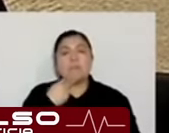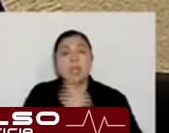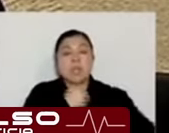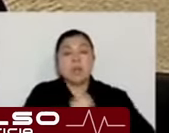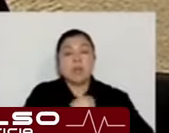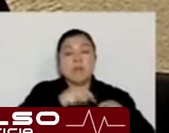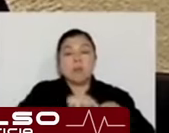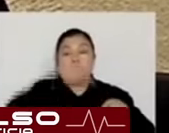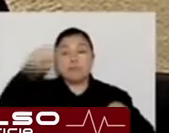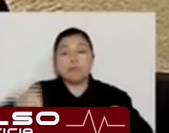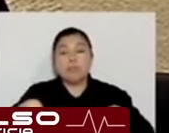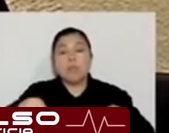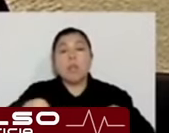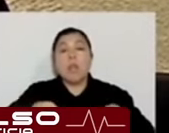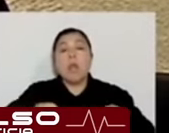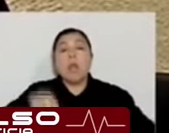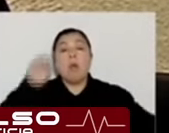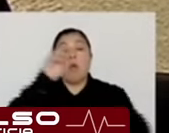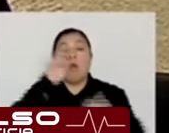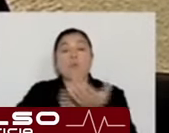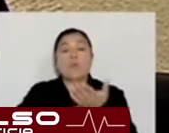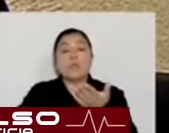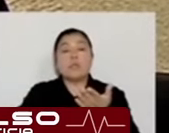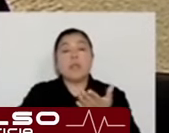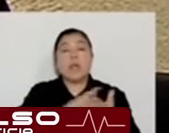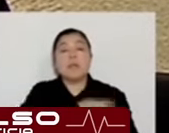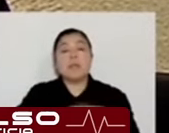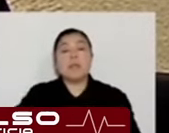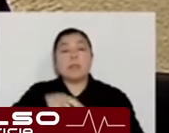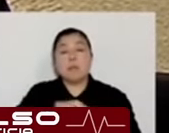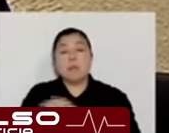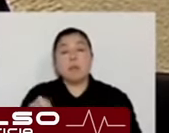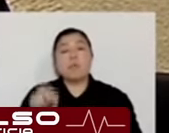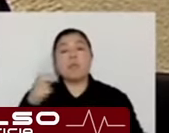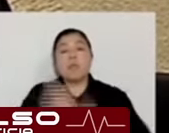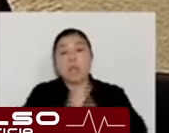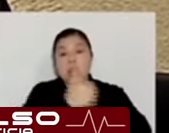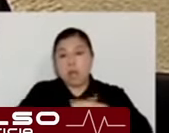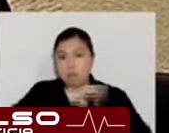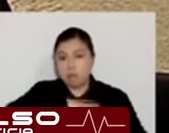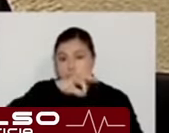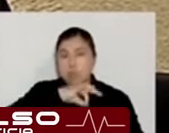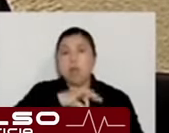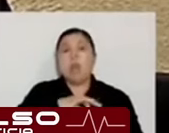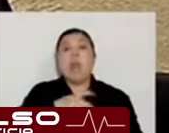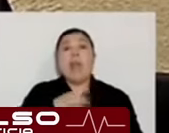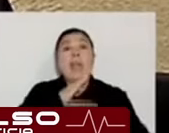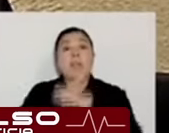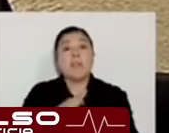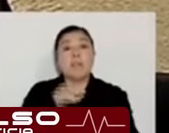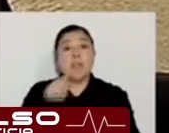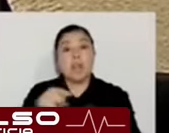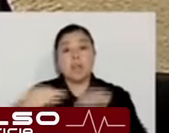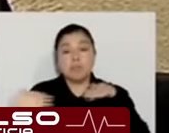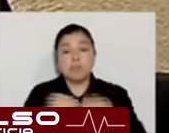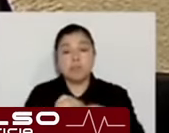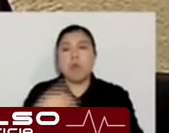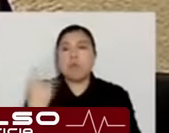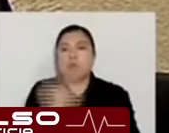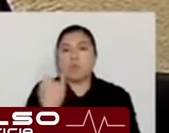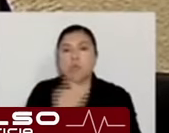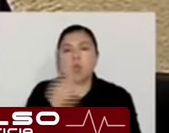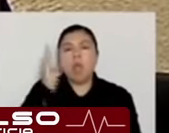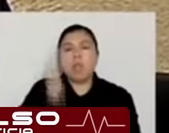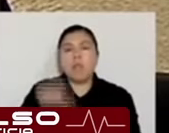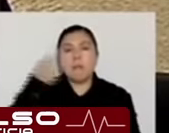del MOB y también al director nacional de concesiones, porque quienes tienen que evitar esta ruta por una emergencia tienen que pagar